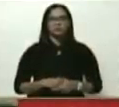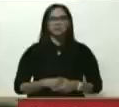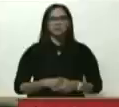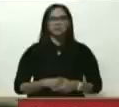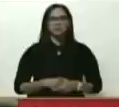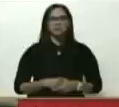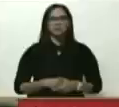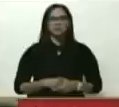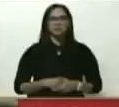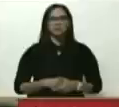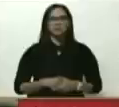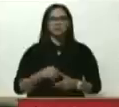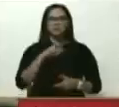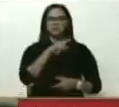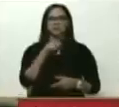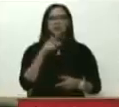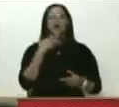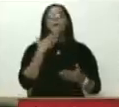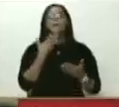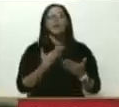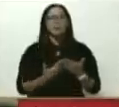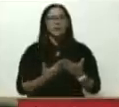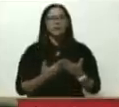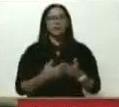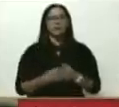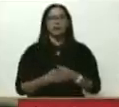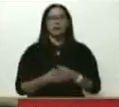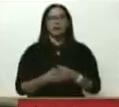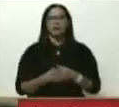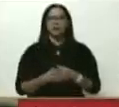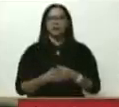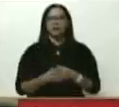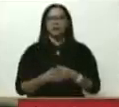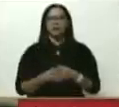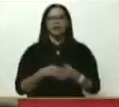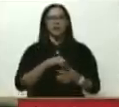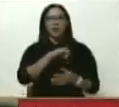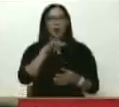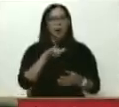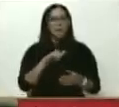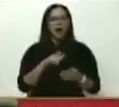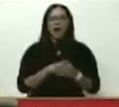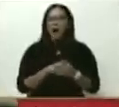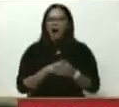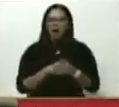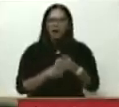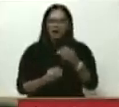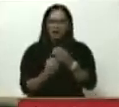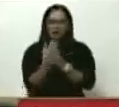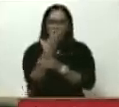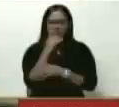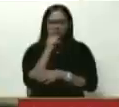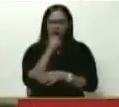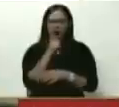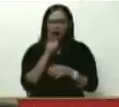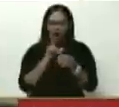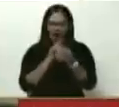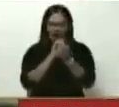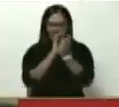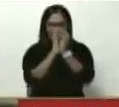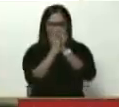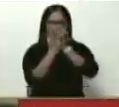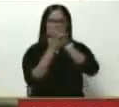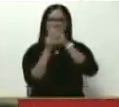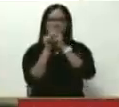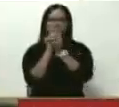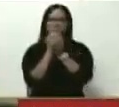Te permiten que eso es como una hiedra, ¿qué llaman, verdad? Que vaya creciendo y los va asfixiando. Y ellos